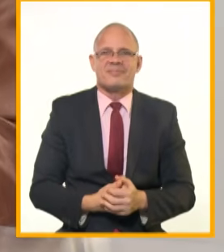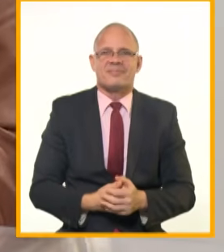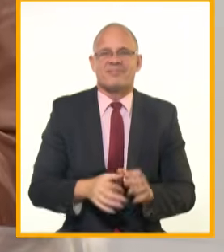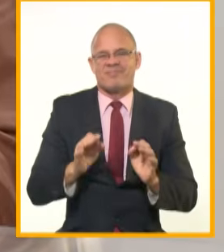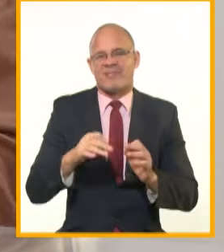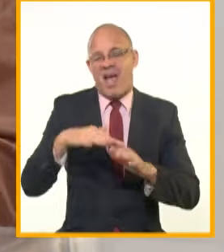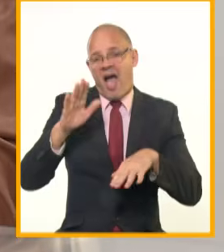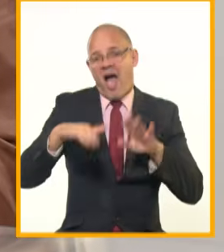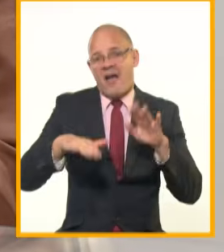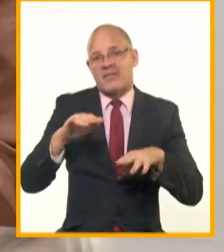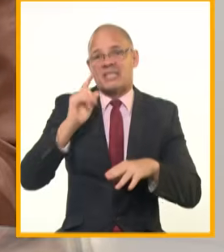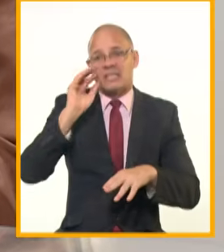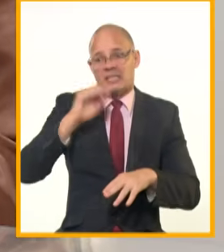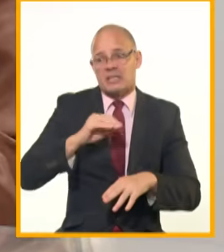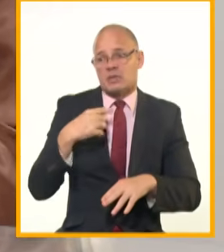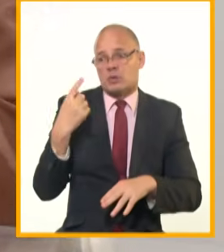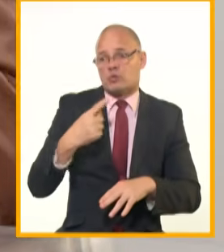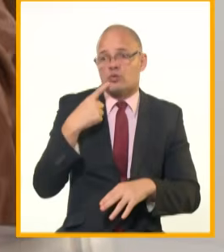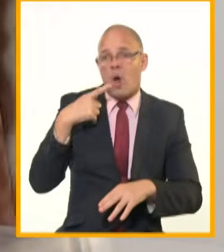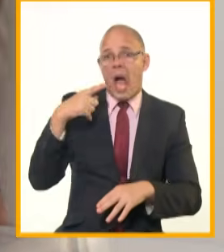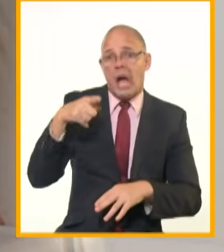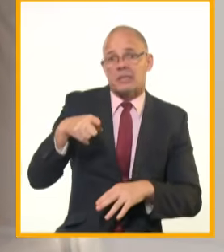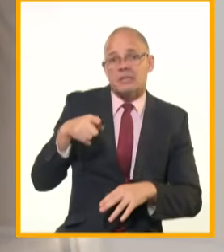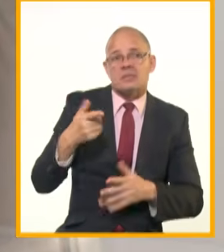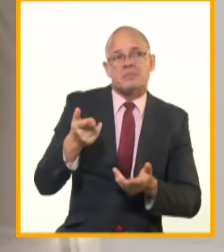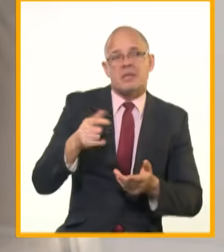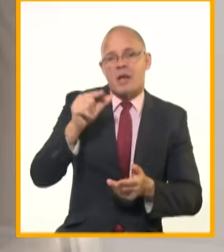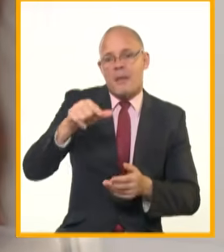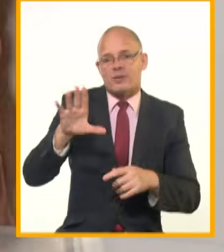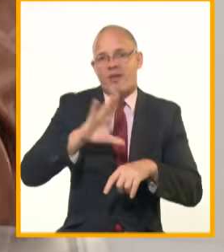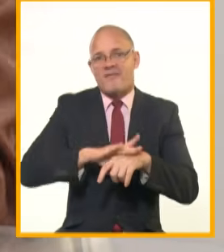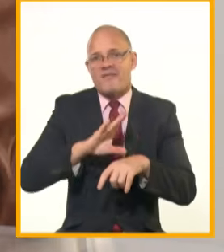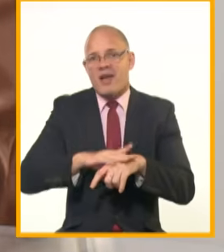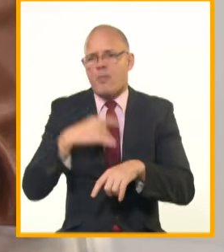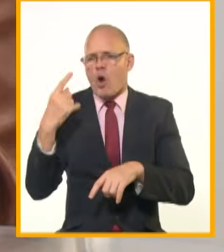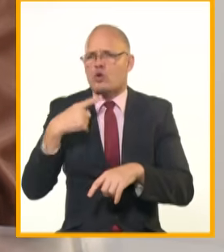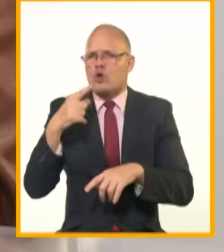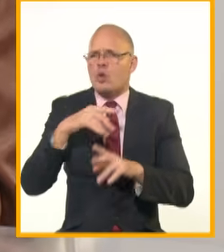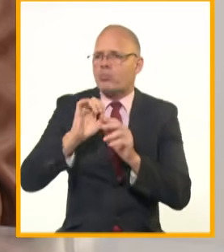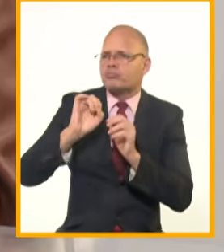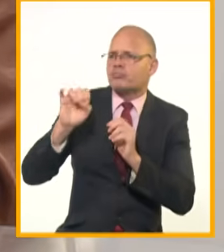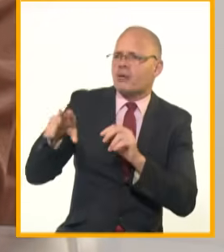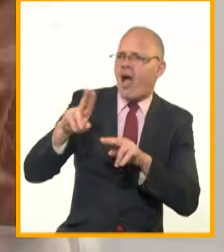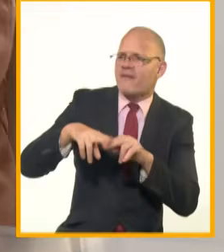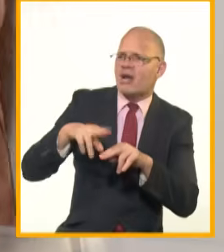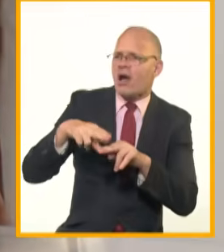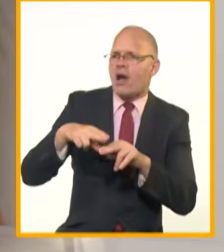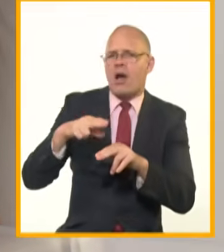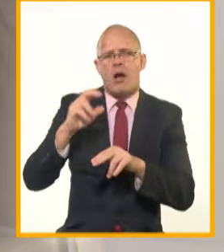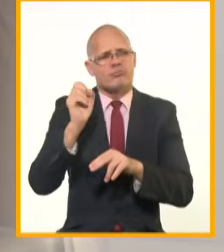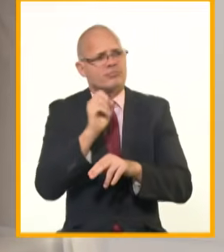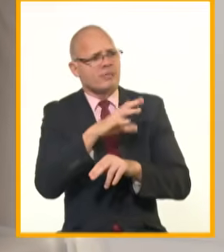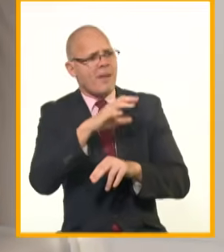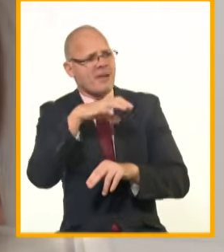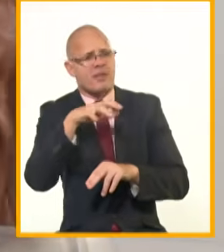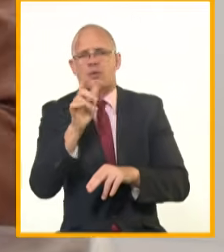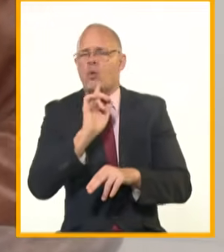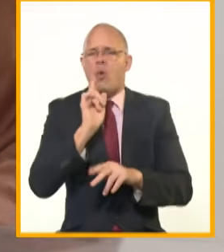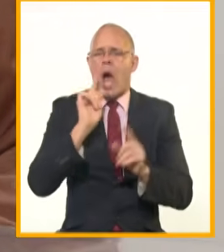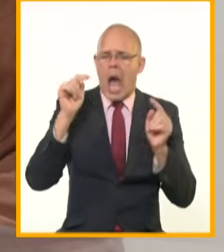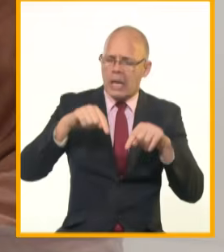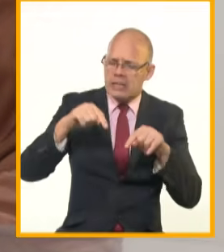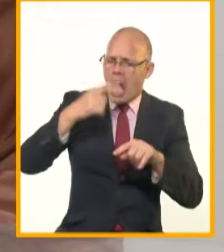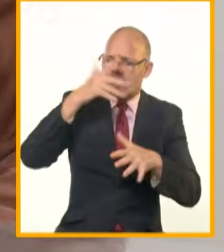movemos hacia otros servicios, hacia otros hospitales, personas, y los atendemos en nuestros hospitales aún con menos infraestructura por la calidad de